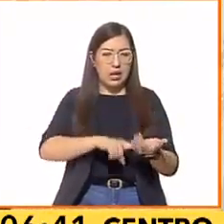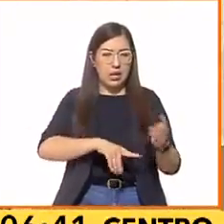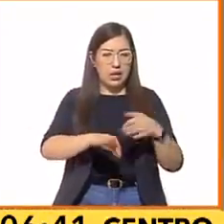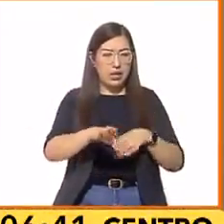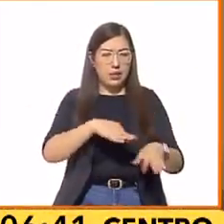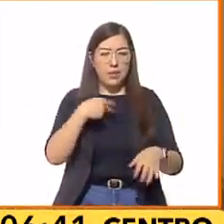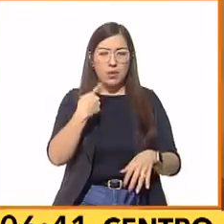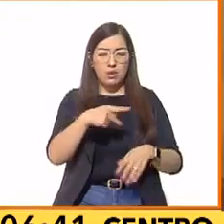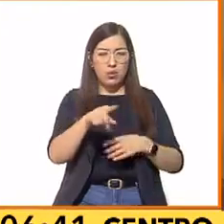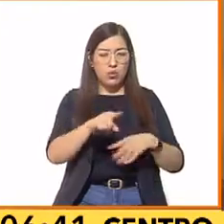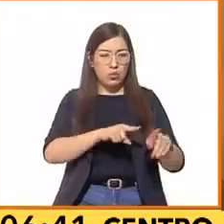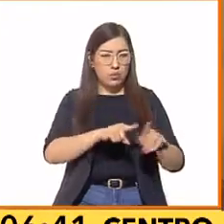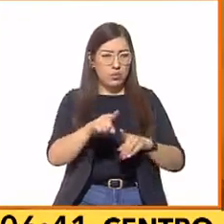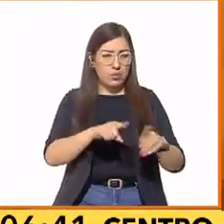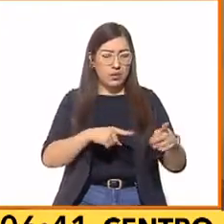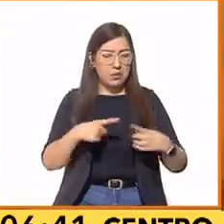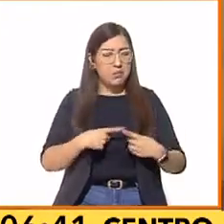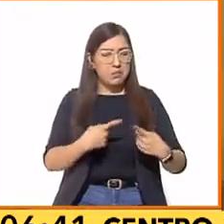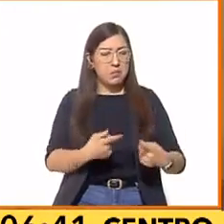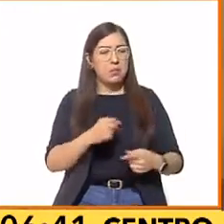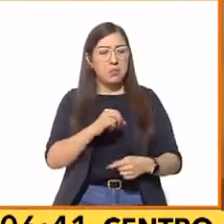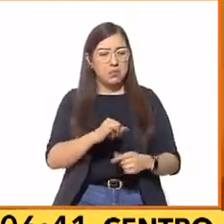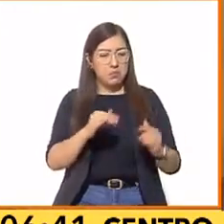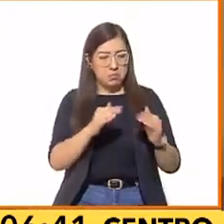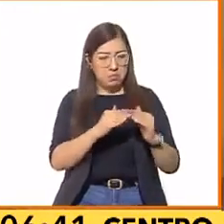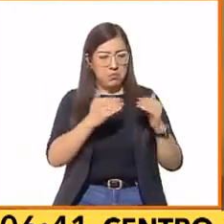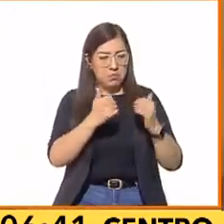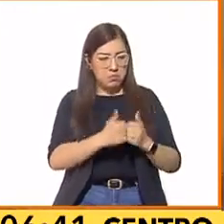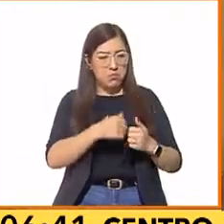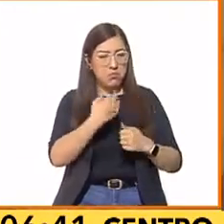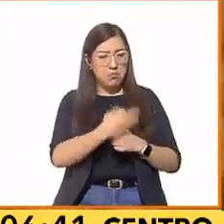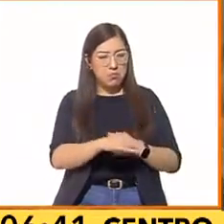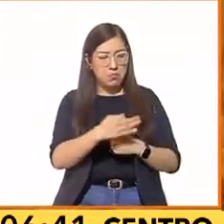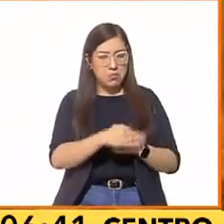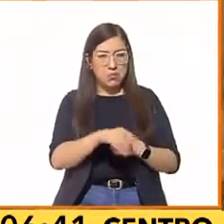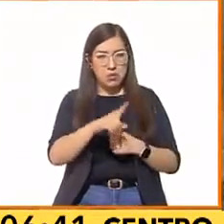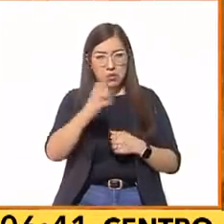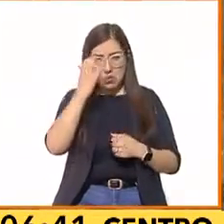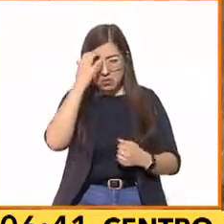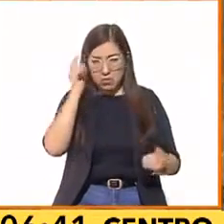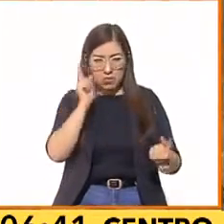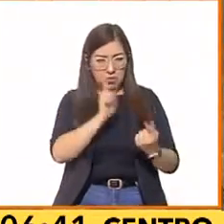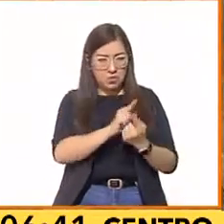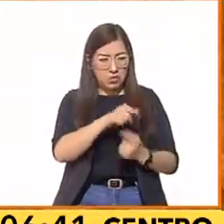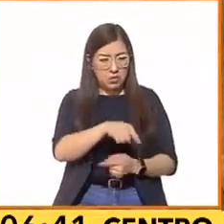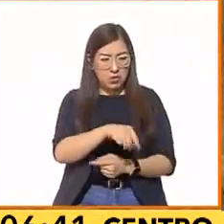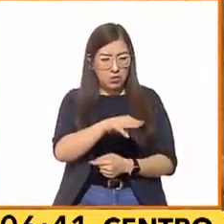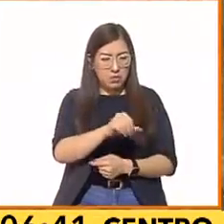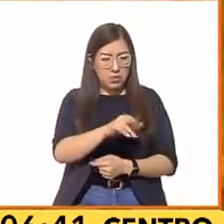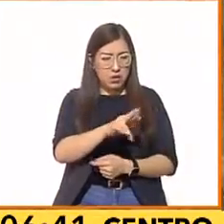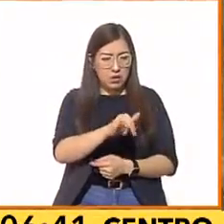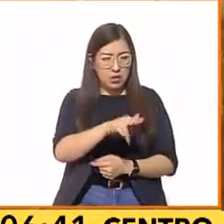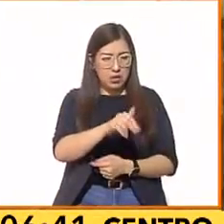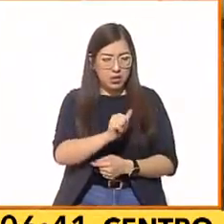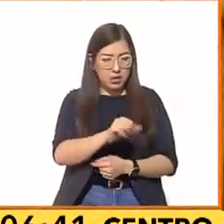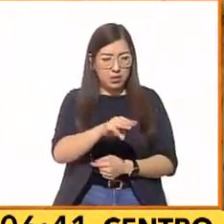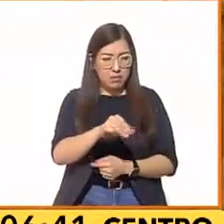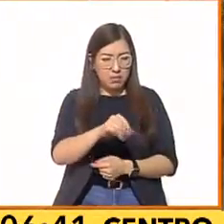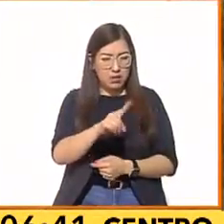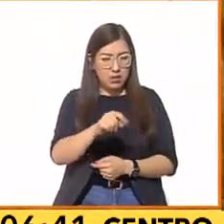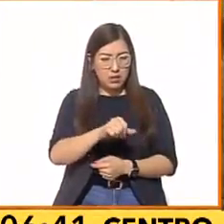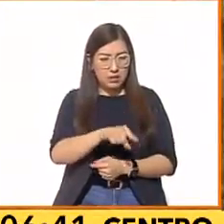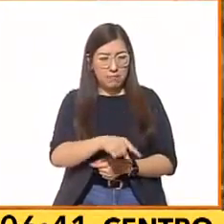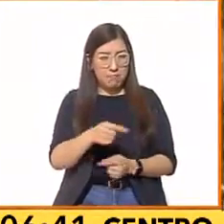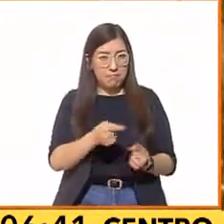hermana y le brindan alojamiento, y ahí es donde conoció a Margarita, que era apenas una niña. Sí, claro. Juárez le llevaba